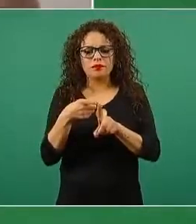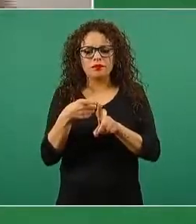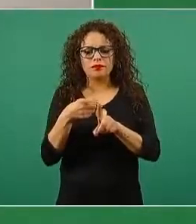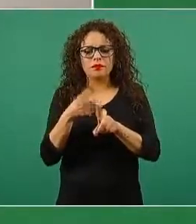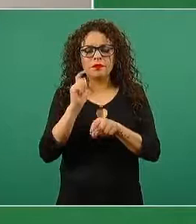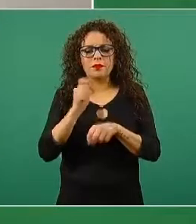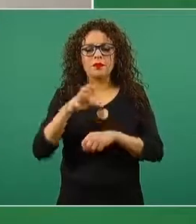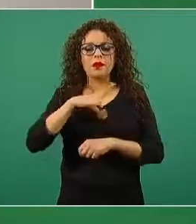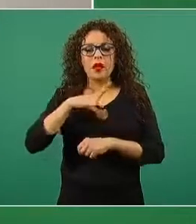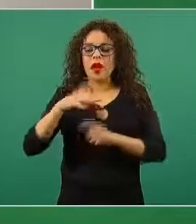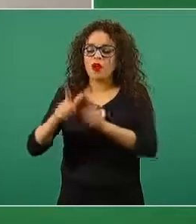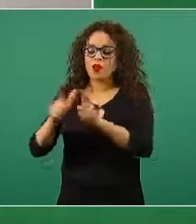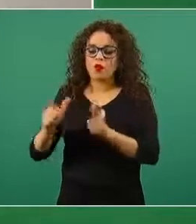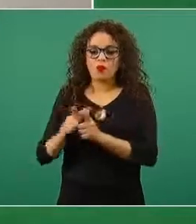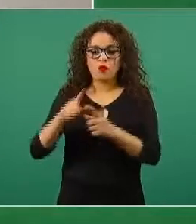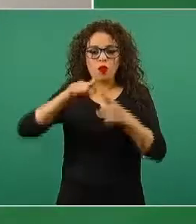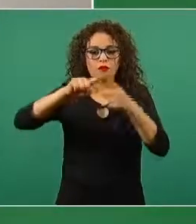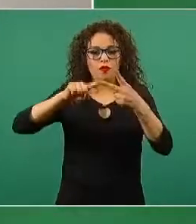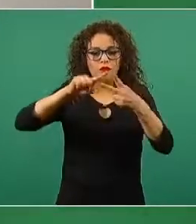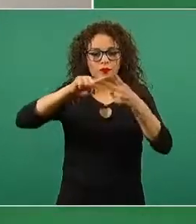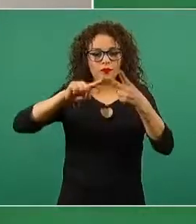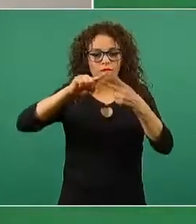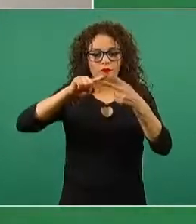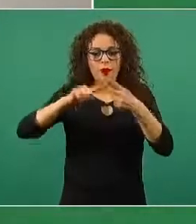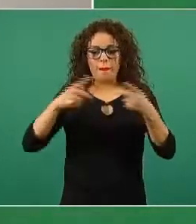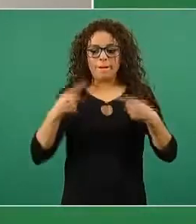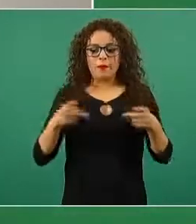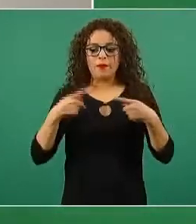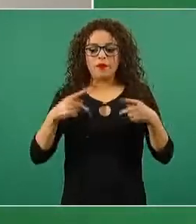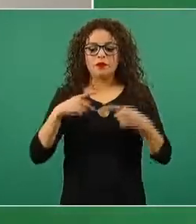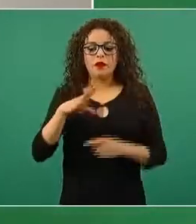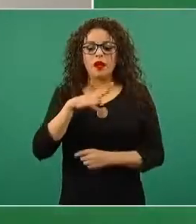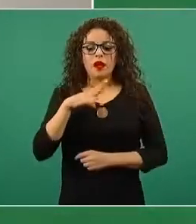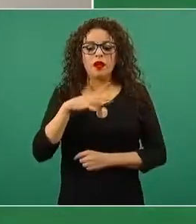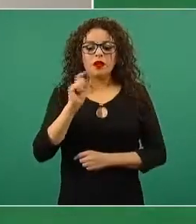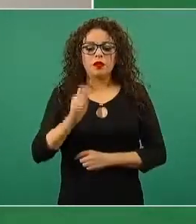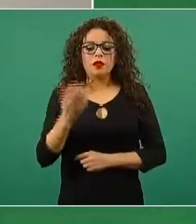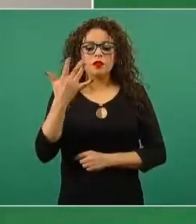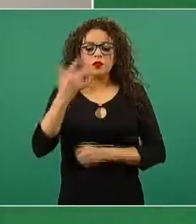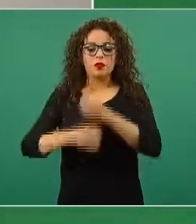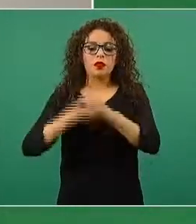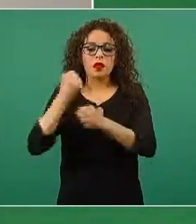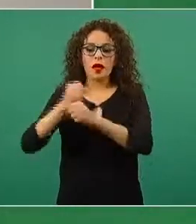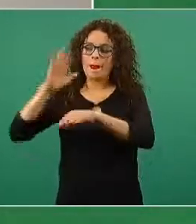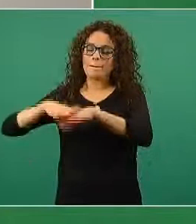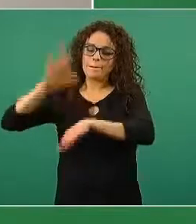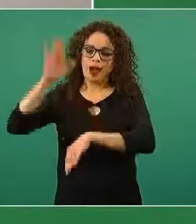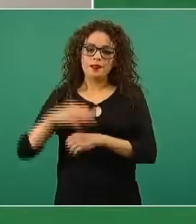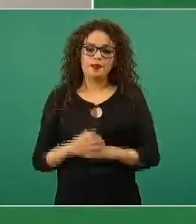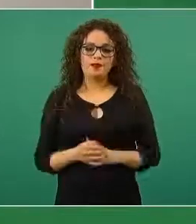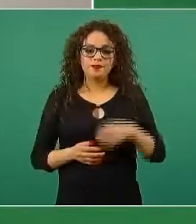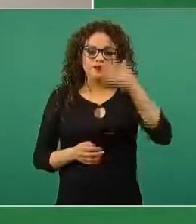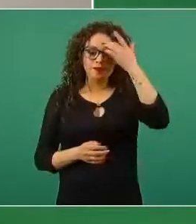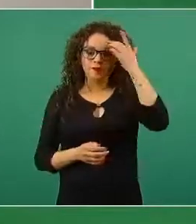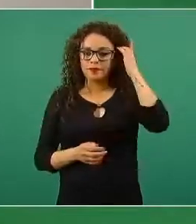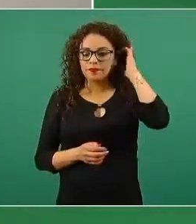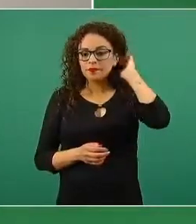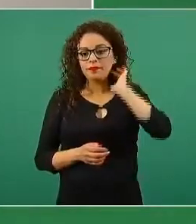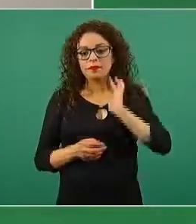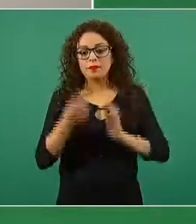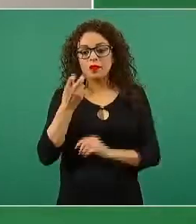se concentran en estos grupos etarios de las personas que tienen 50 años y más. Entonces, con esto me